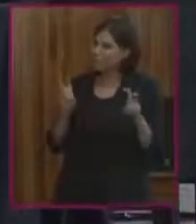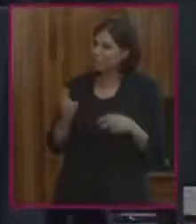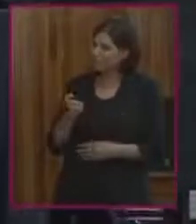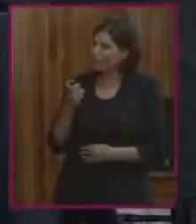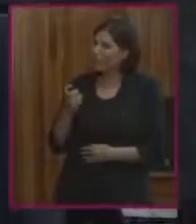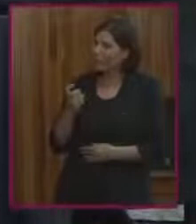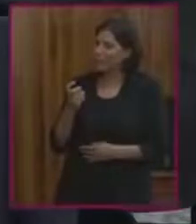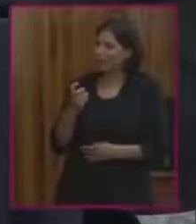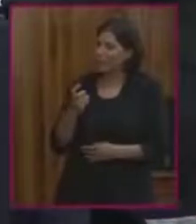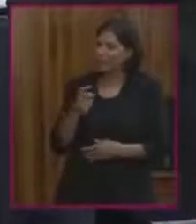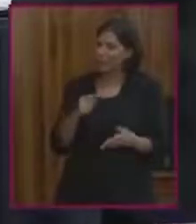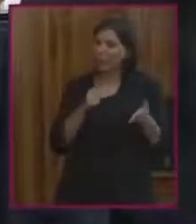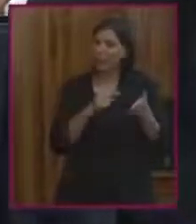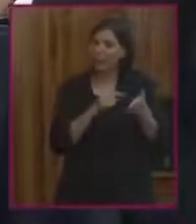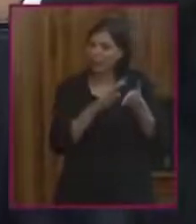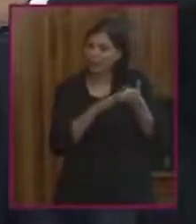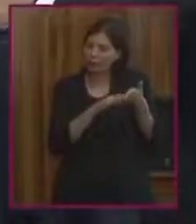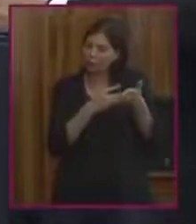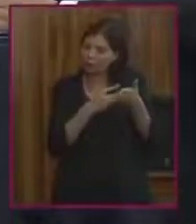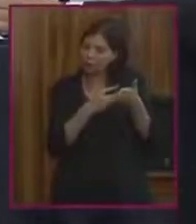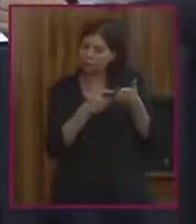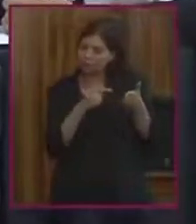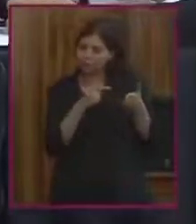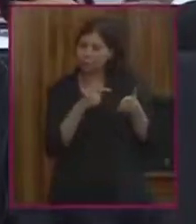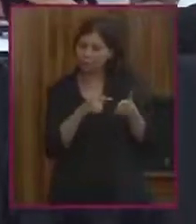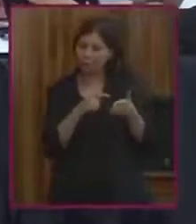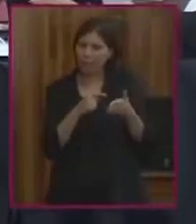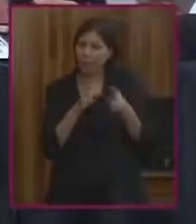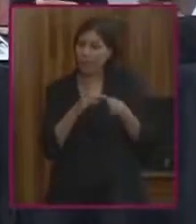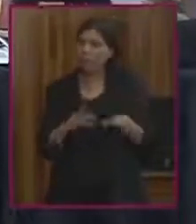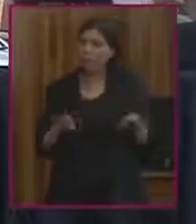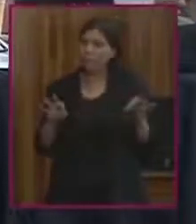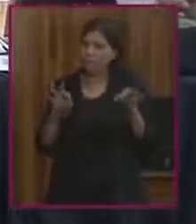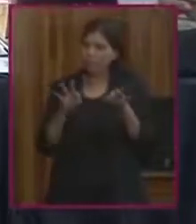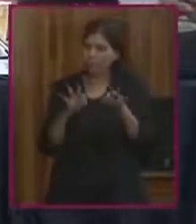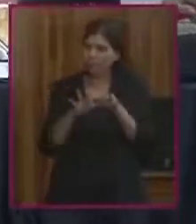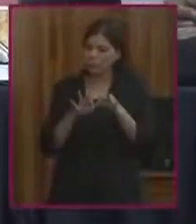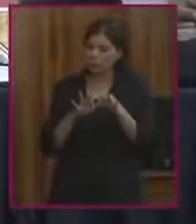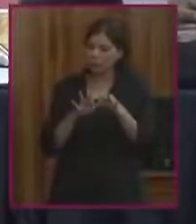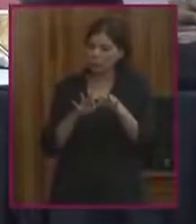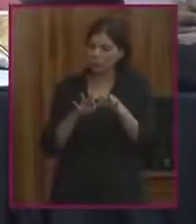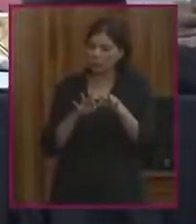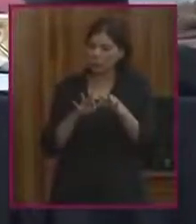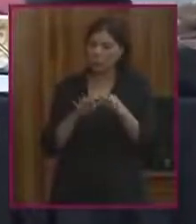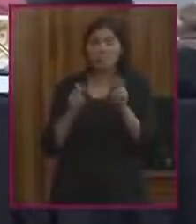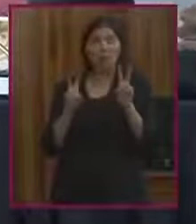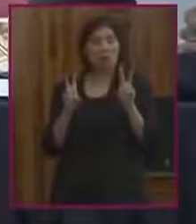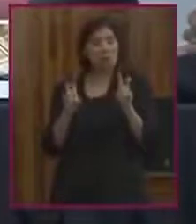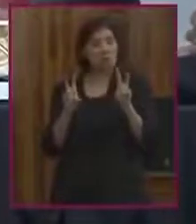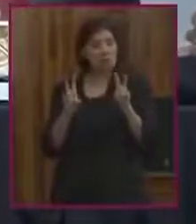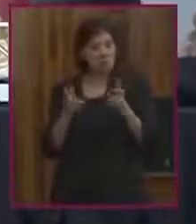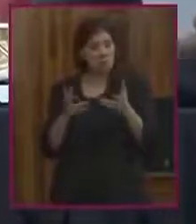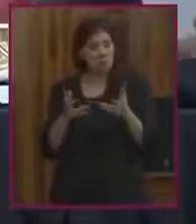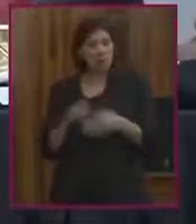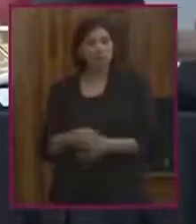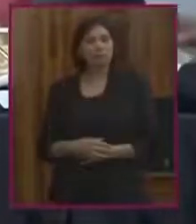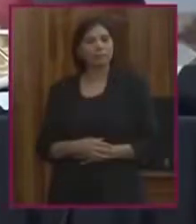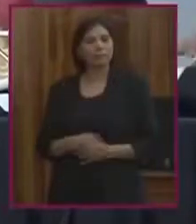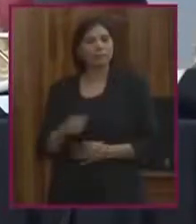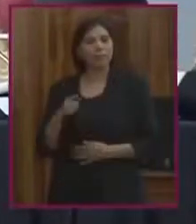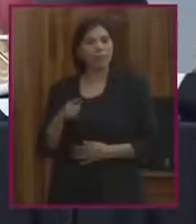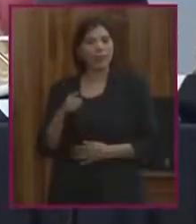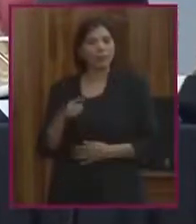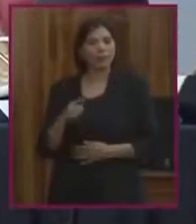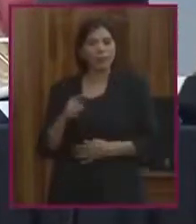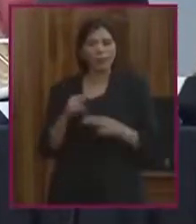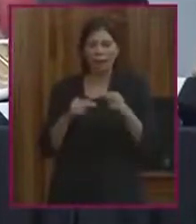del documento, y está incluso en una de las mesas subrayado como temática principal, es esta articulación entre